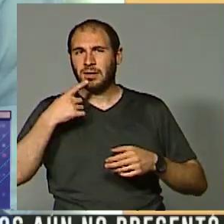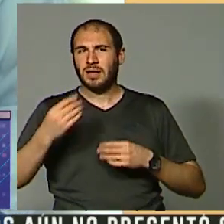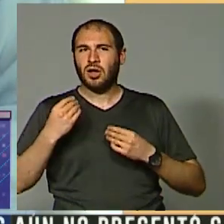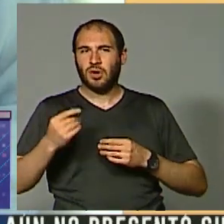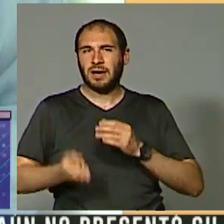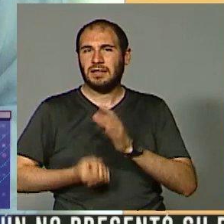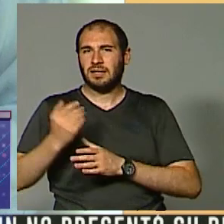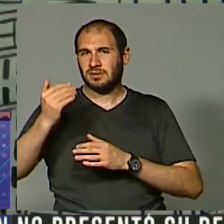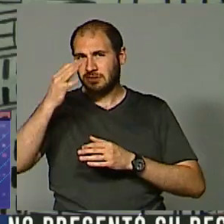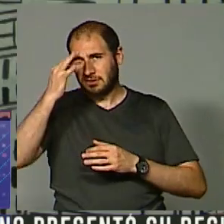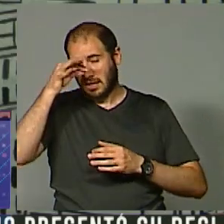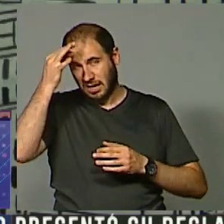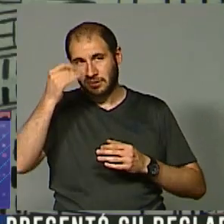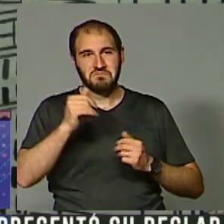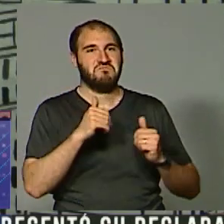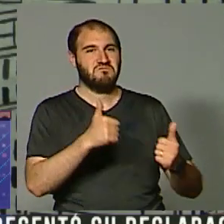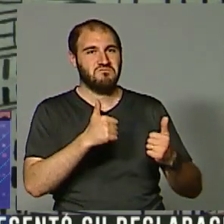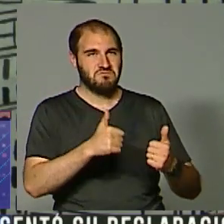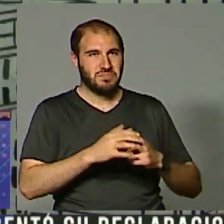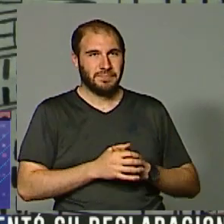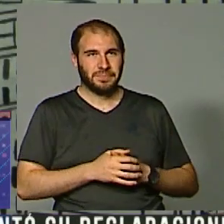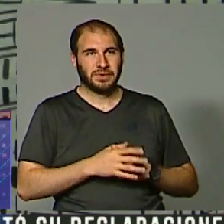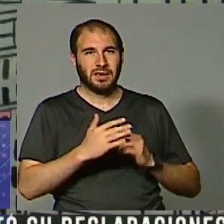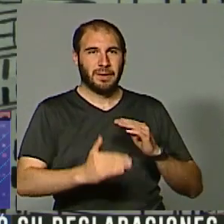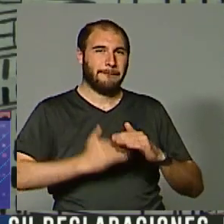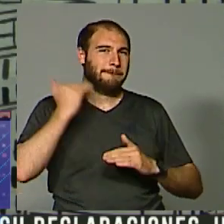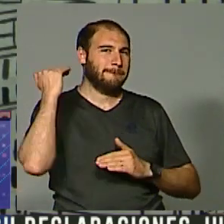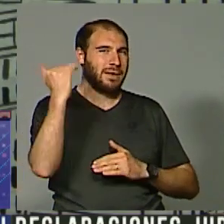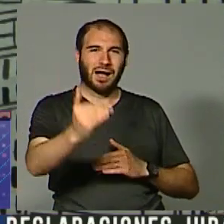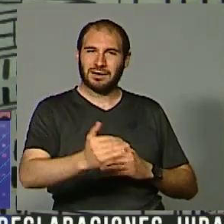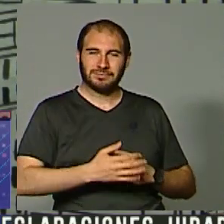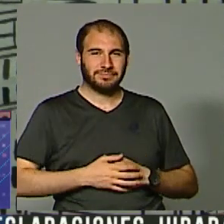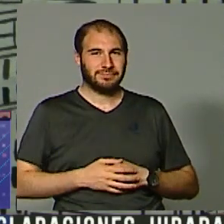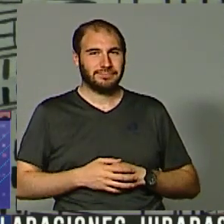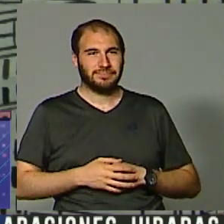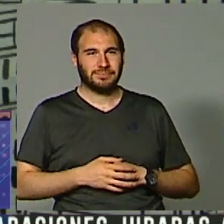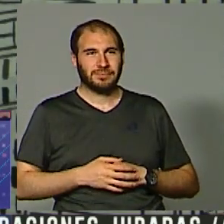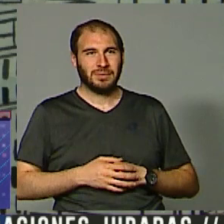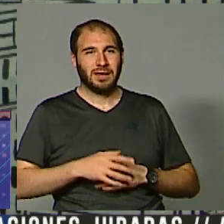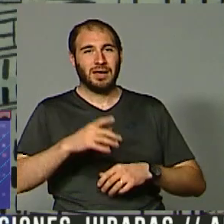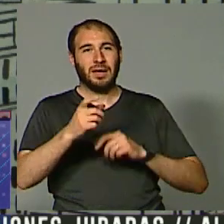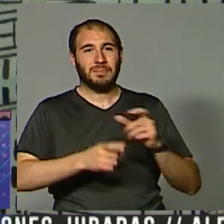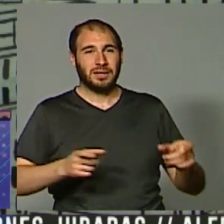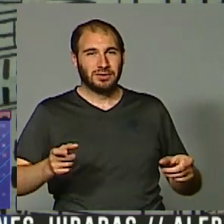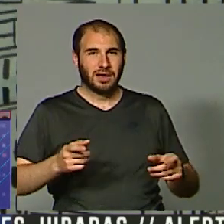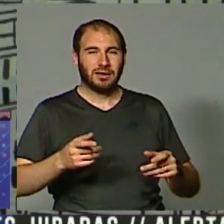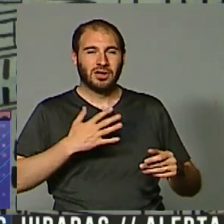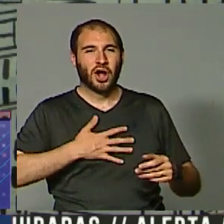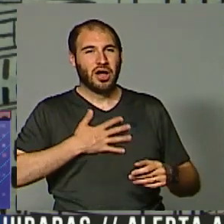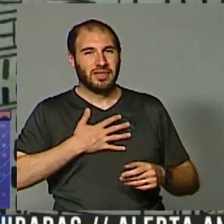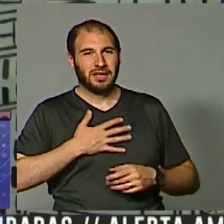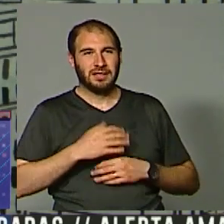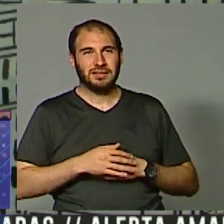el estreno de la obra? La verdad que muy, muy, muy bien. O sea, superó todas mis expectativas. La gente se fue contenta y un